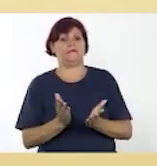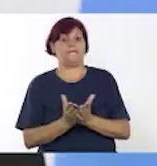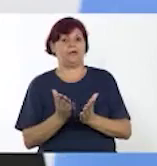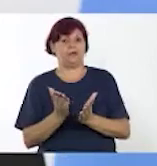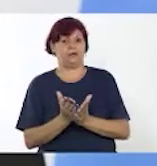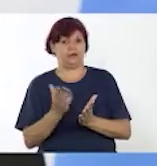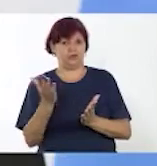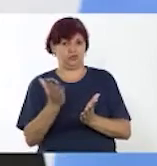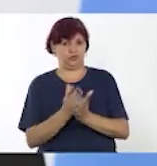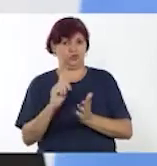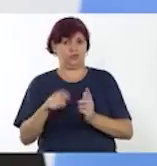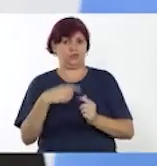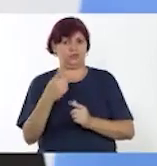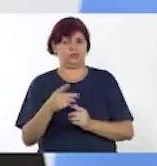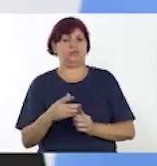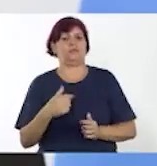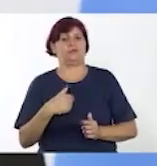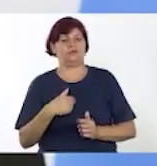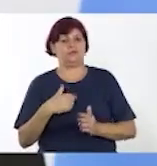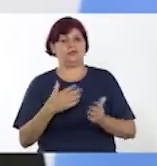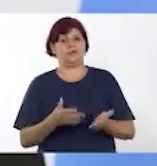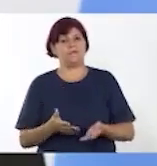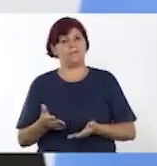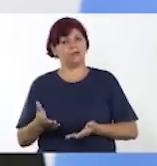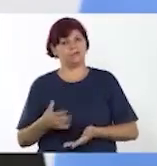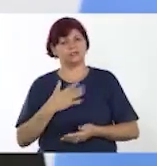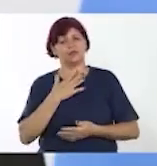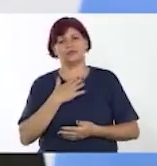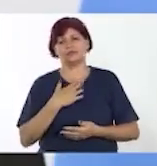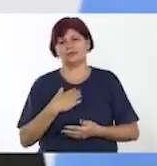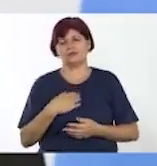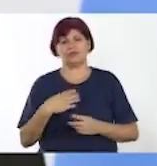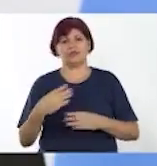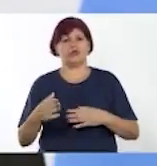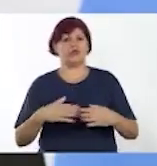diapositiva. Para mí ha sido un placer